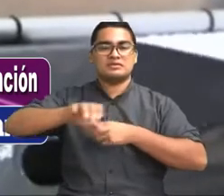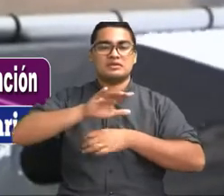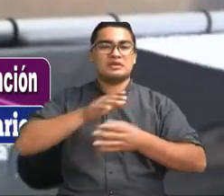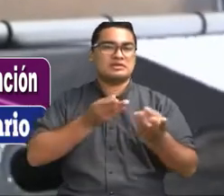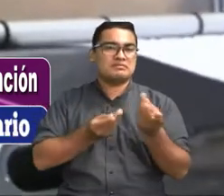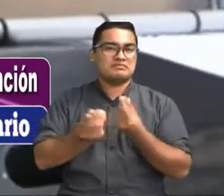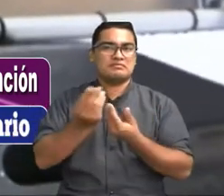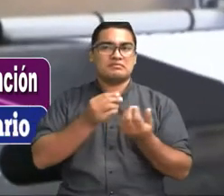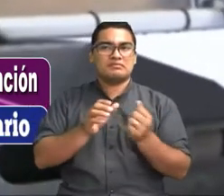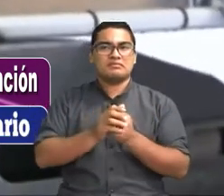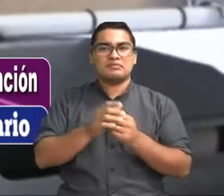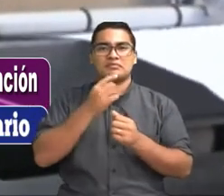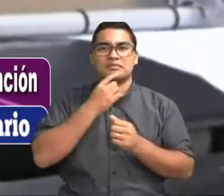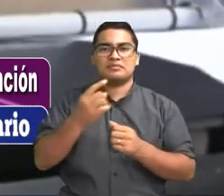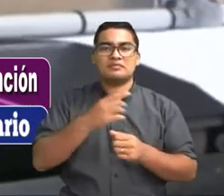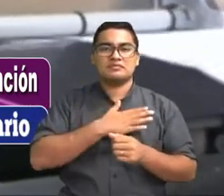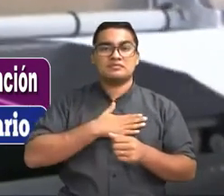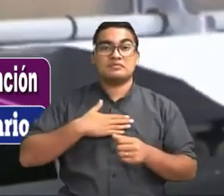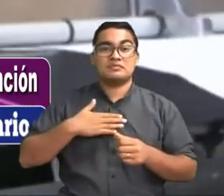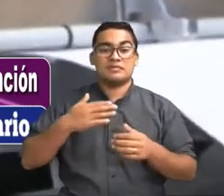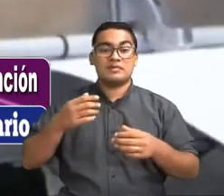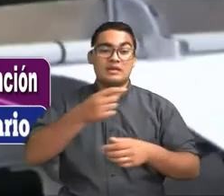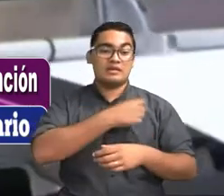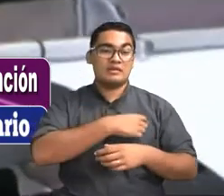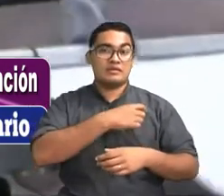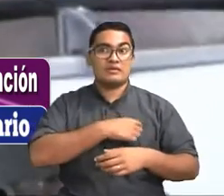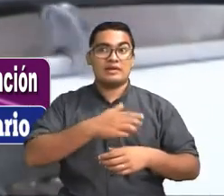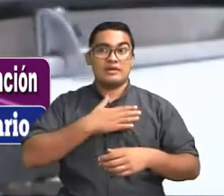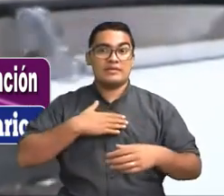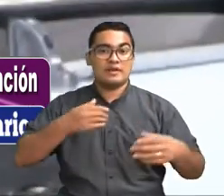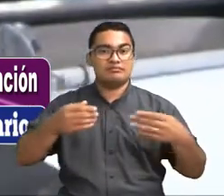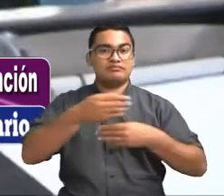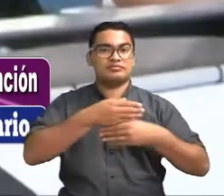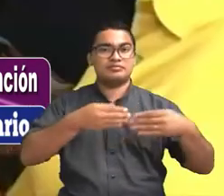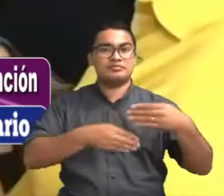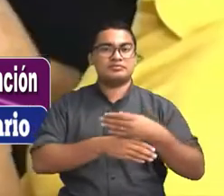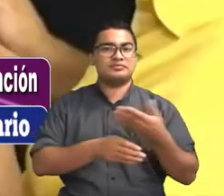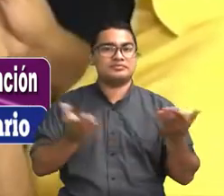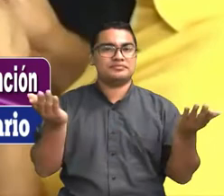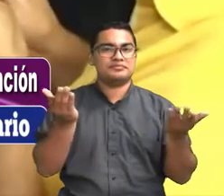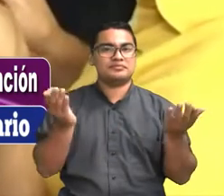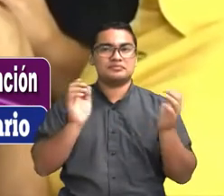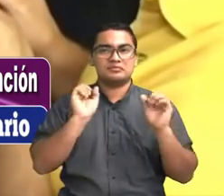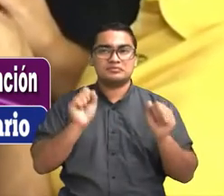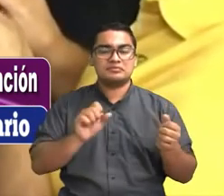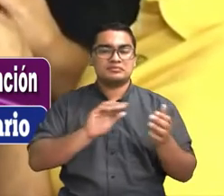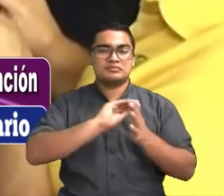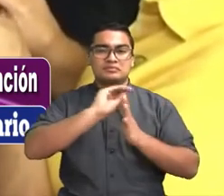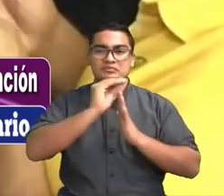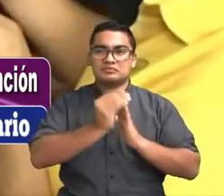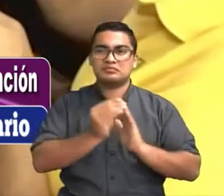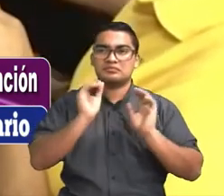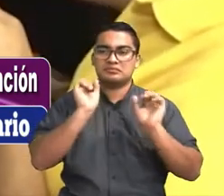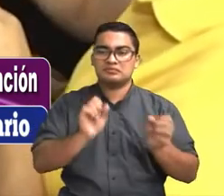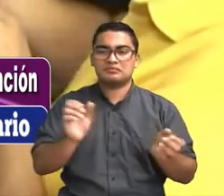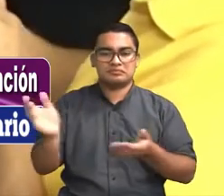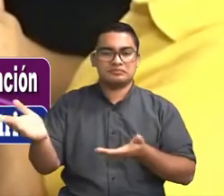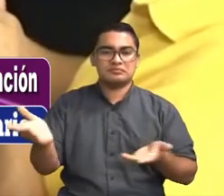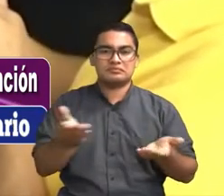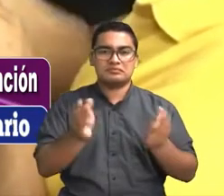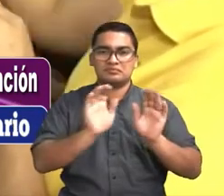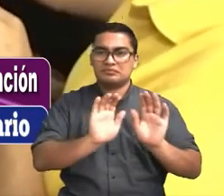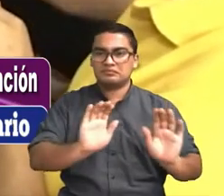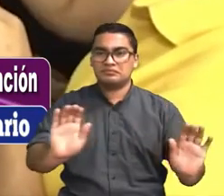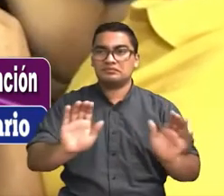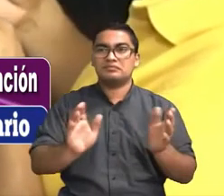económicos, qué mejoramiento de escuelas, por ejemplo, que eso tiene que ver mucho con las condiciones pedagógicas que le podamos ofrecer a la